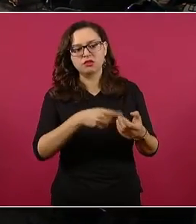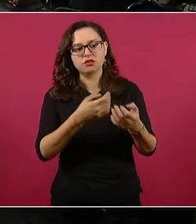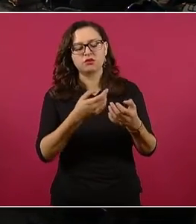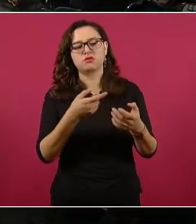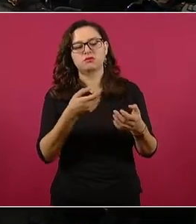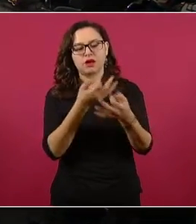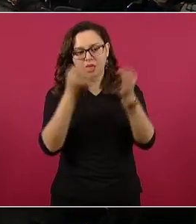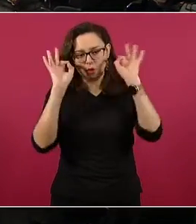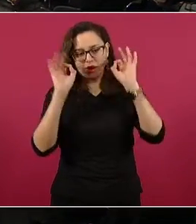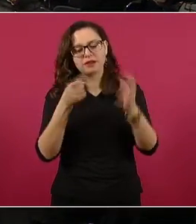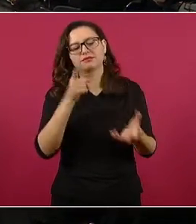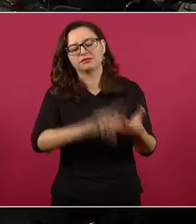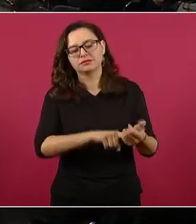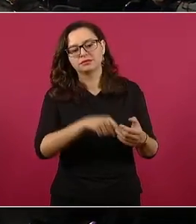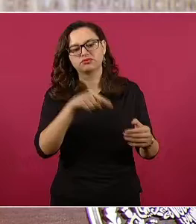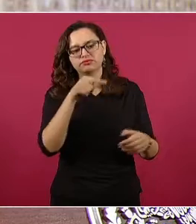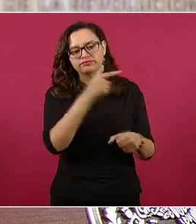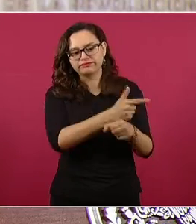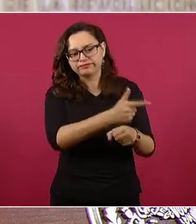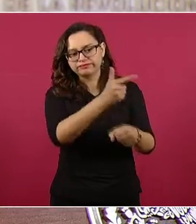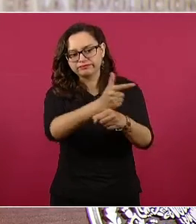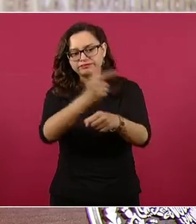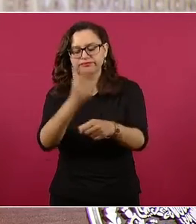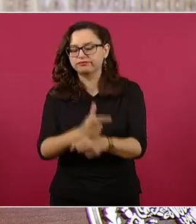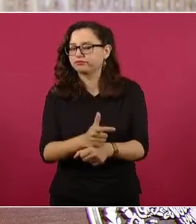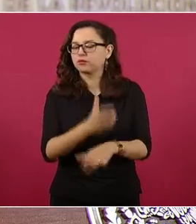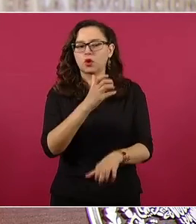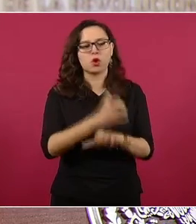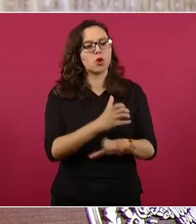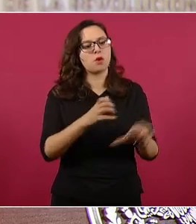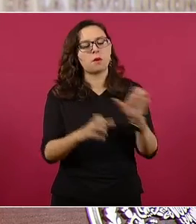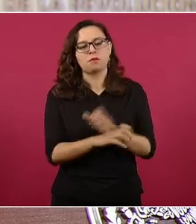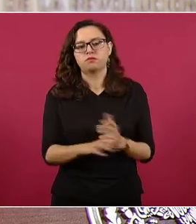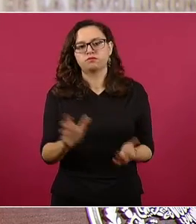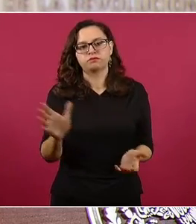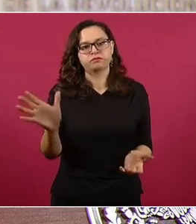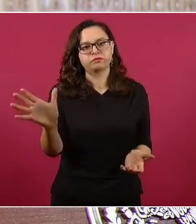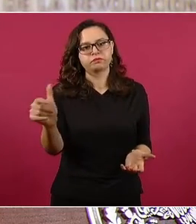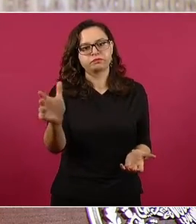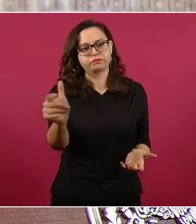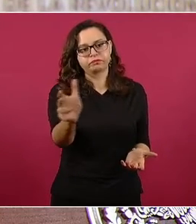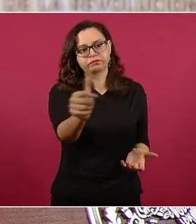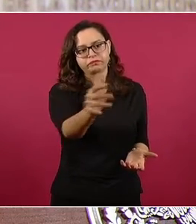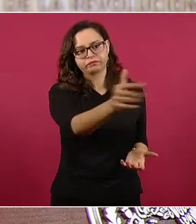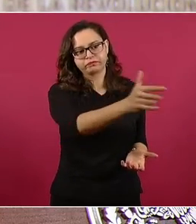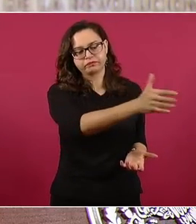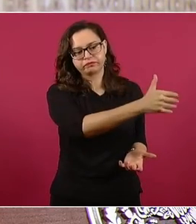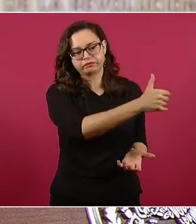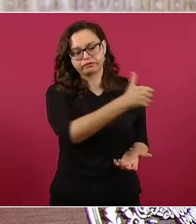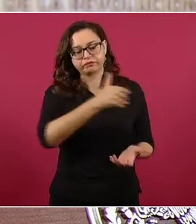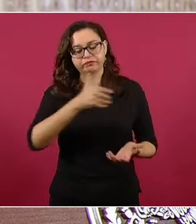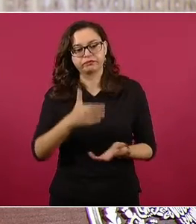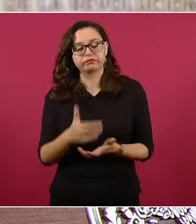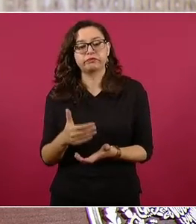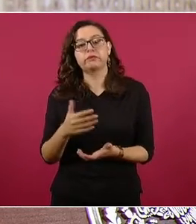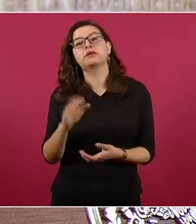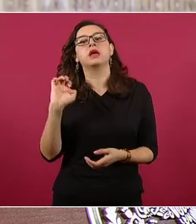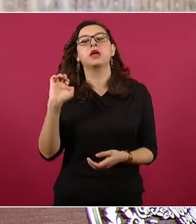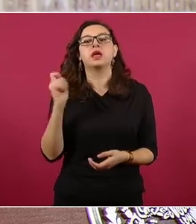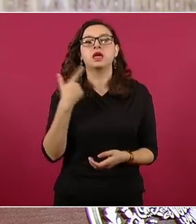había la práctica de ir acumulando todos estos